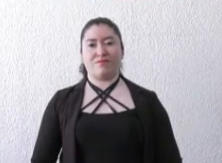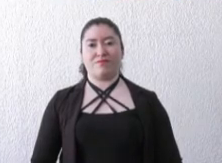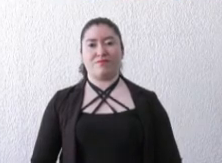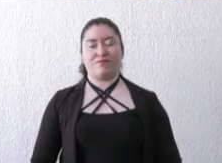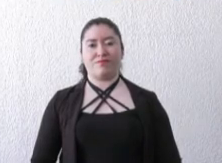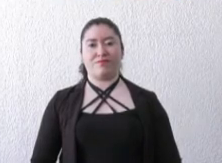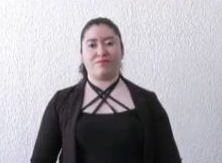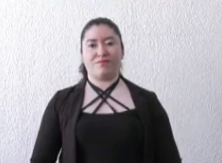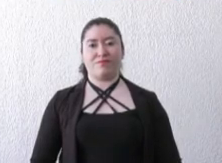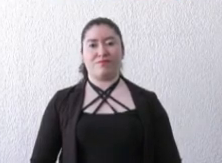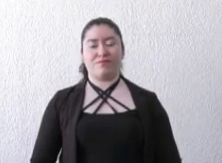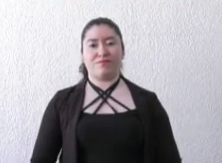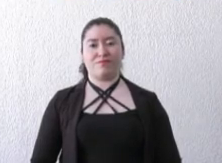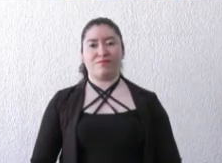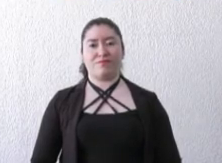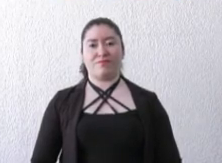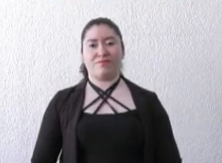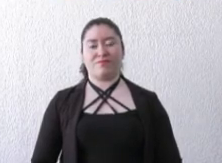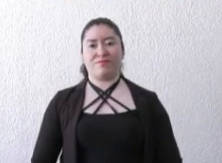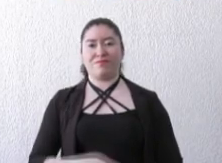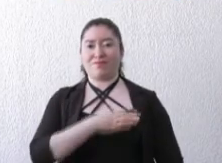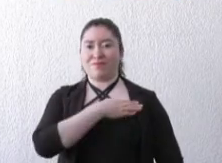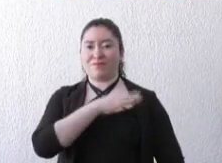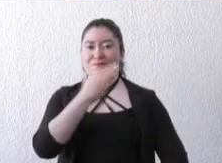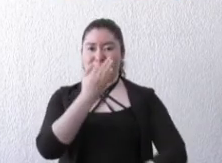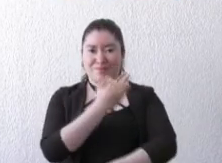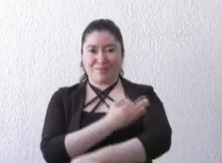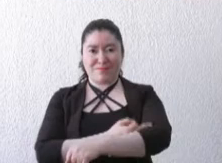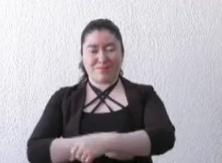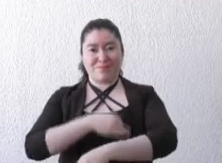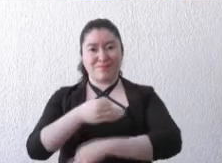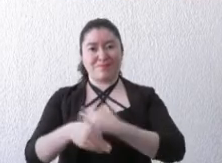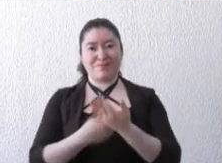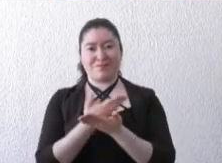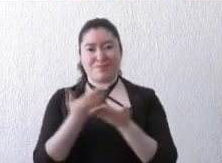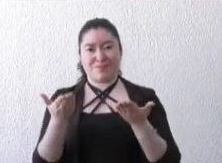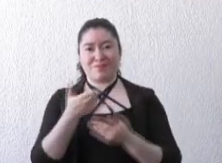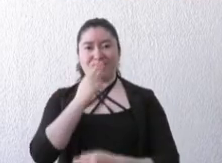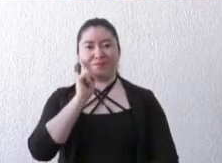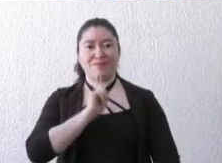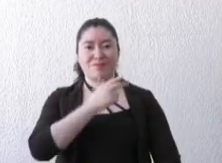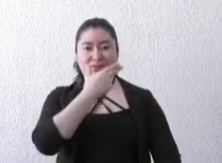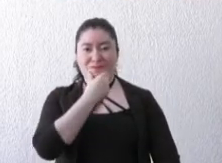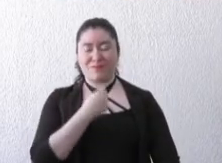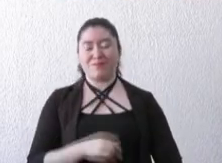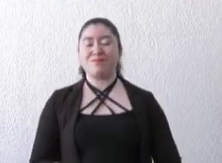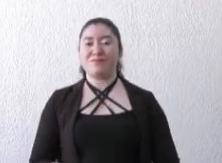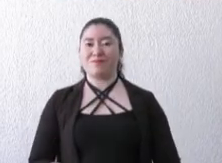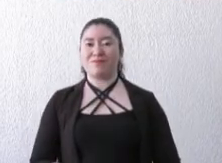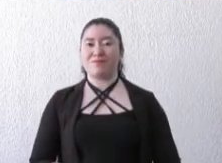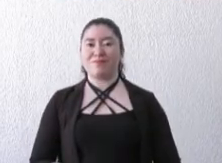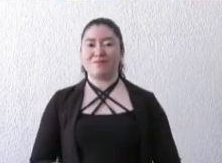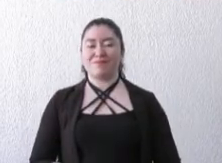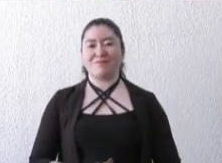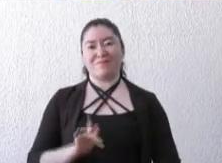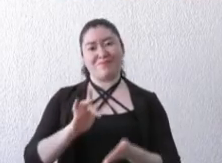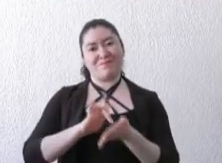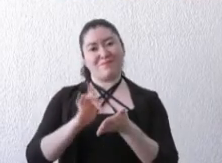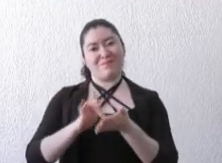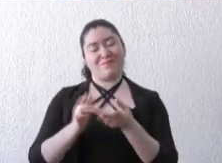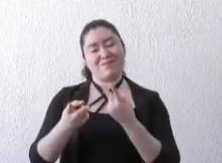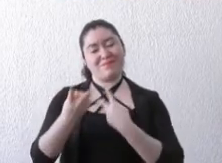Muy buenas tardes tengan todas y todos. Agradezco la presencia de la doctora Claudia